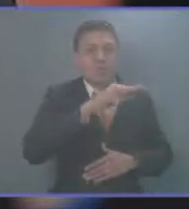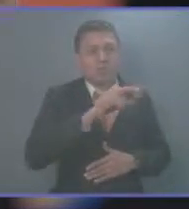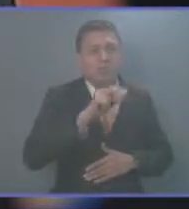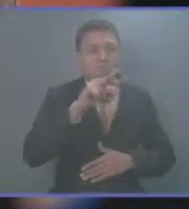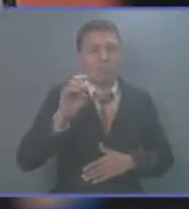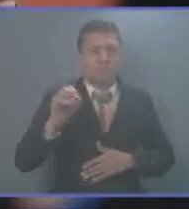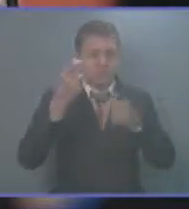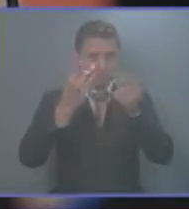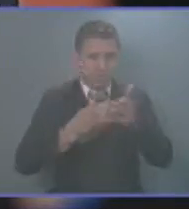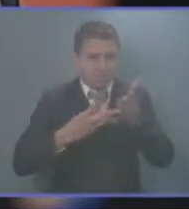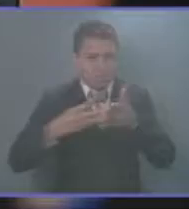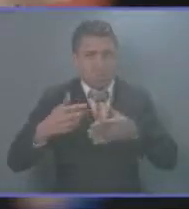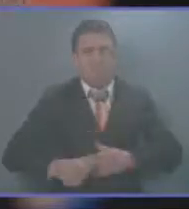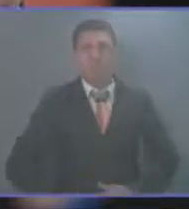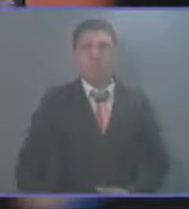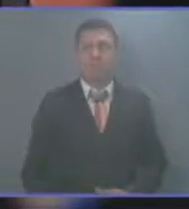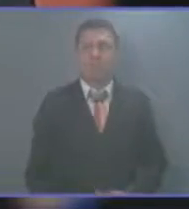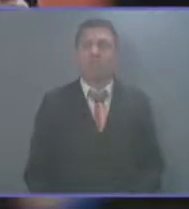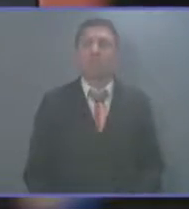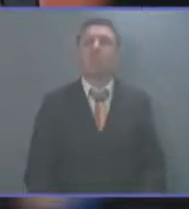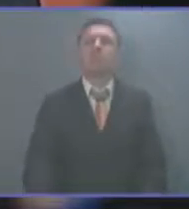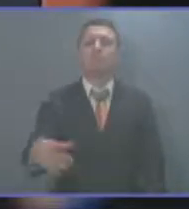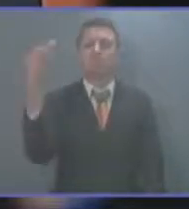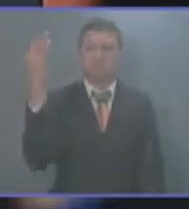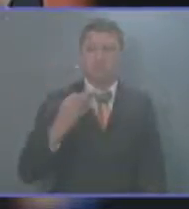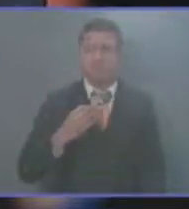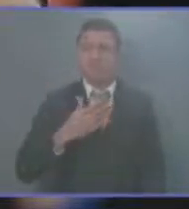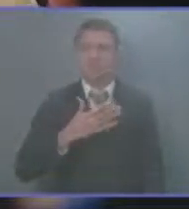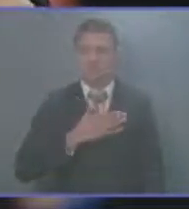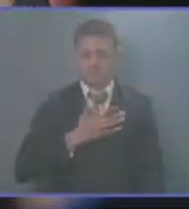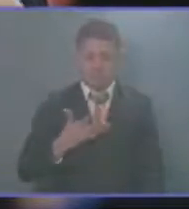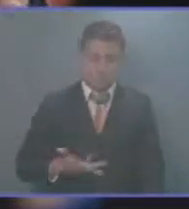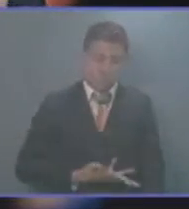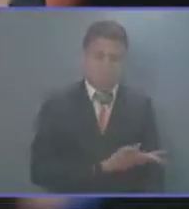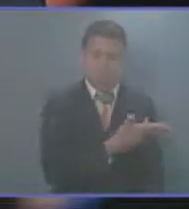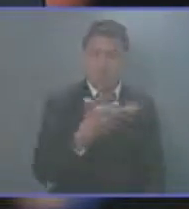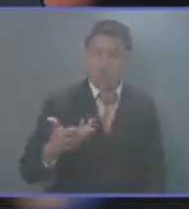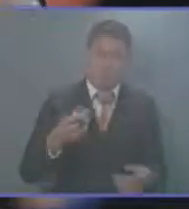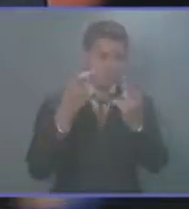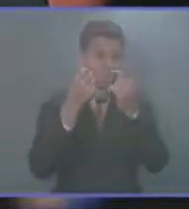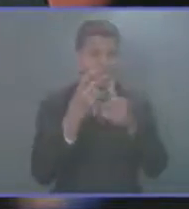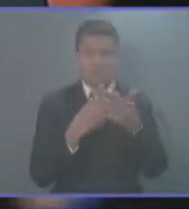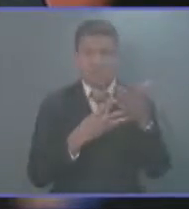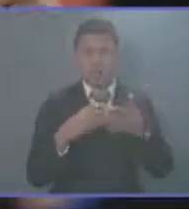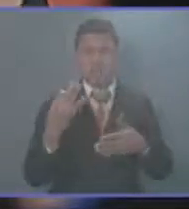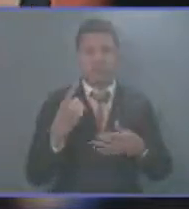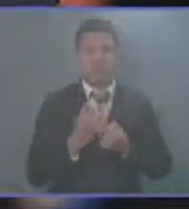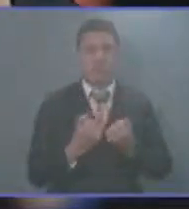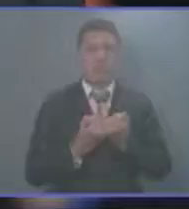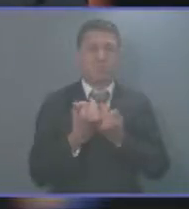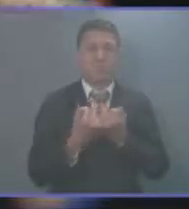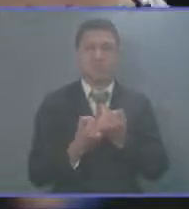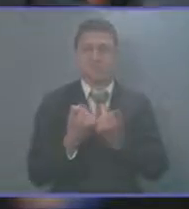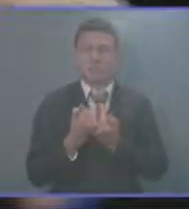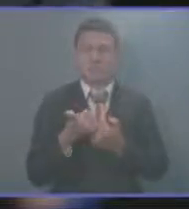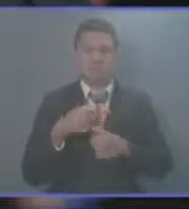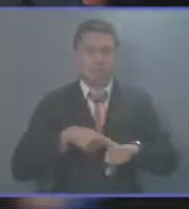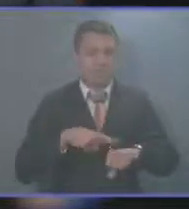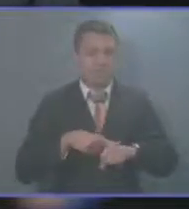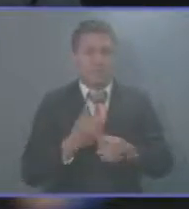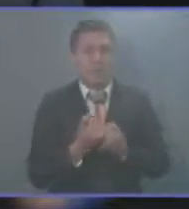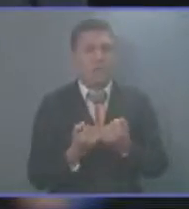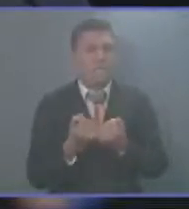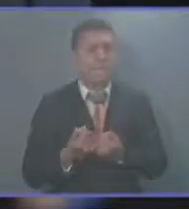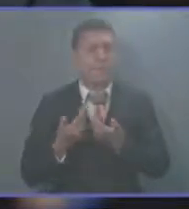el presupuesto ya del 2020, deben de tener todos los recursos necesarios para que los salvadoreños a tiempo tengan la